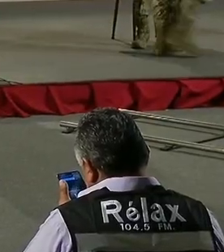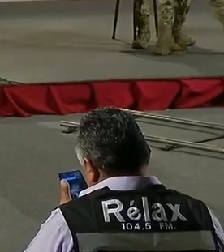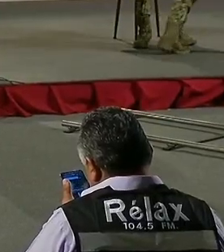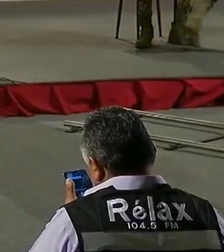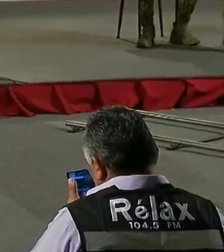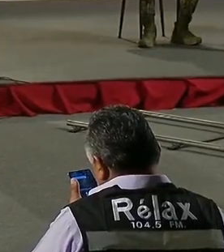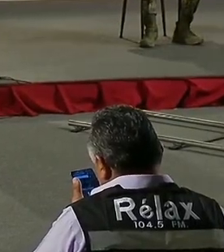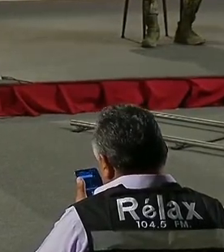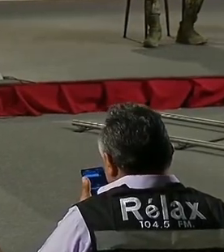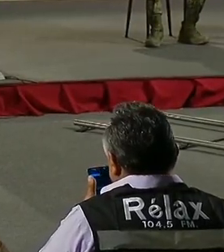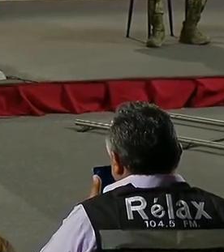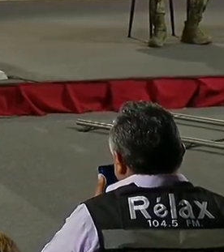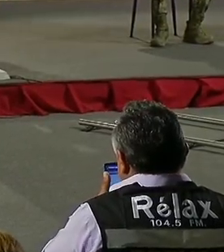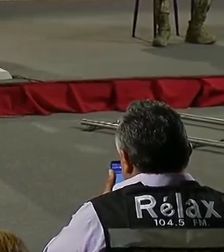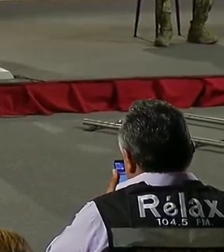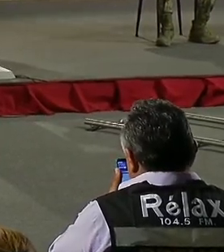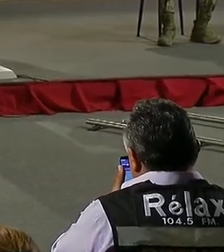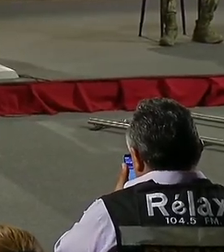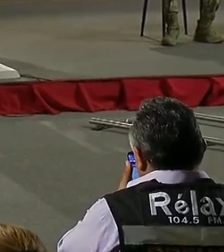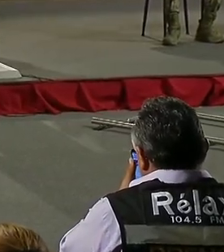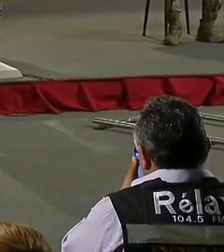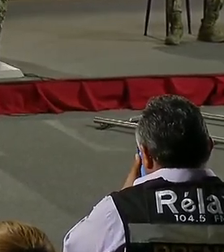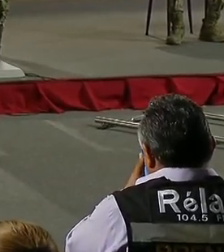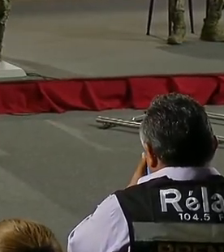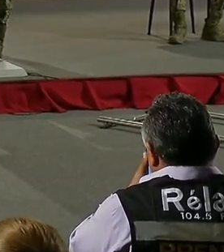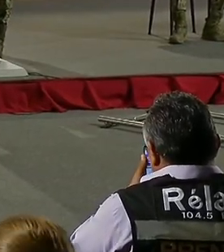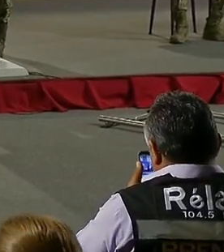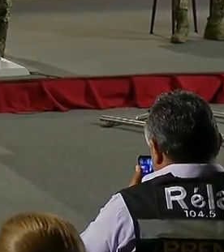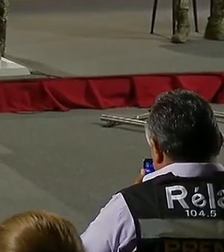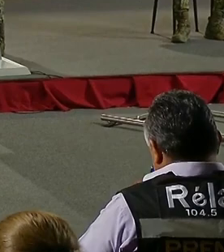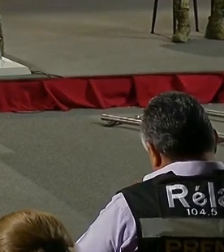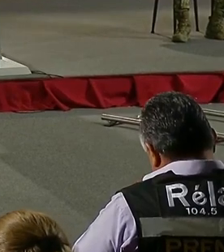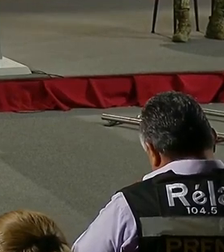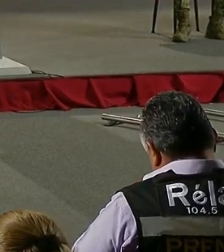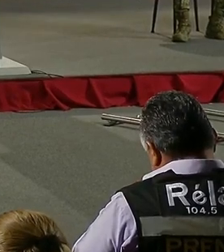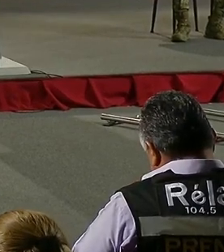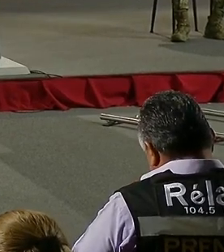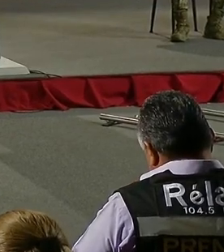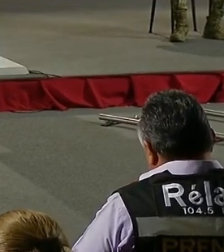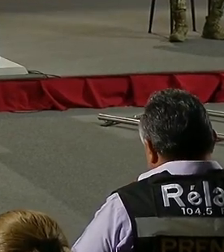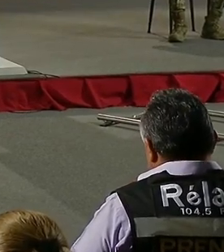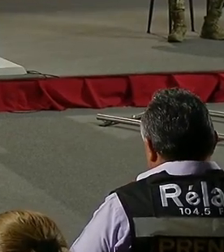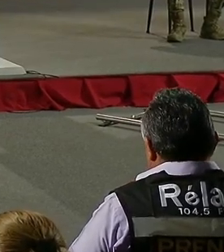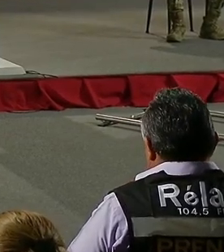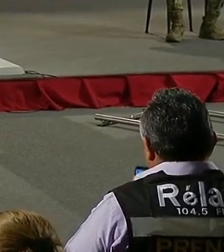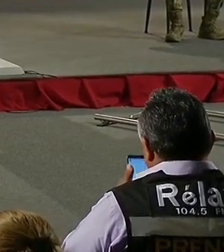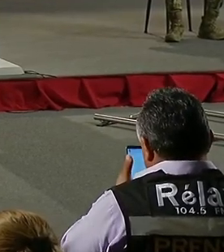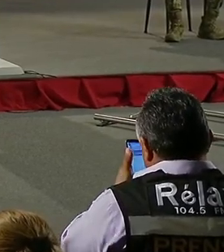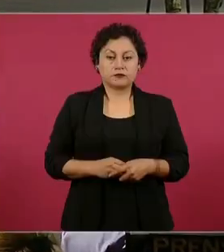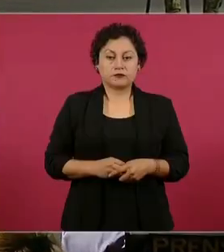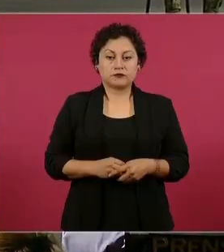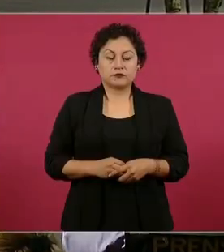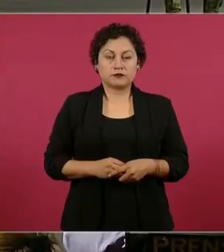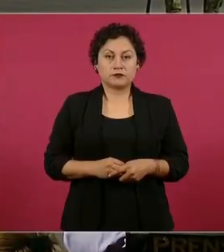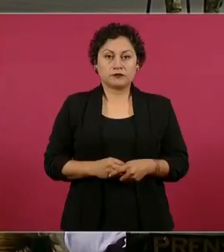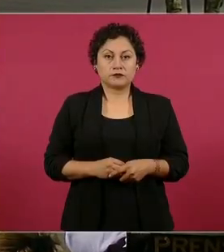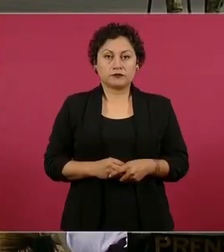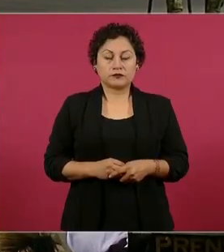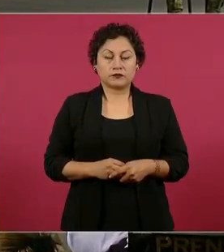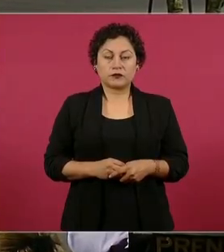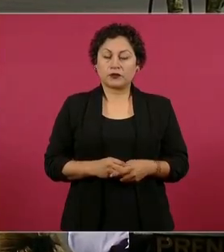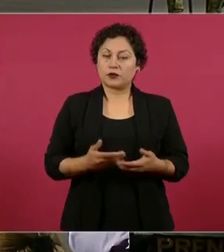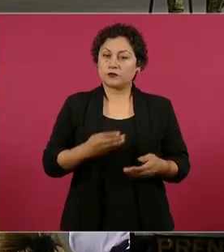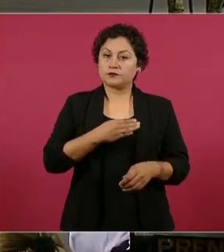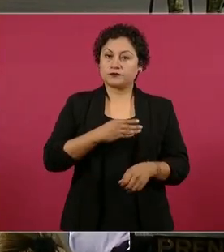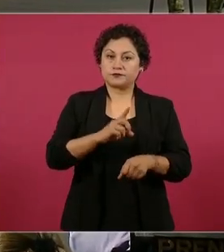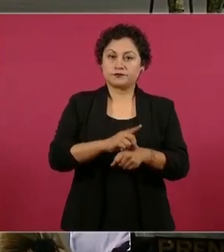Muy buenos días. Con su permiso, señor presidente. Muy buenos días a todos. Soy el contralmirante Javier Guardado Morado, director de